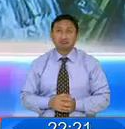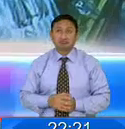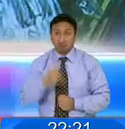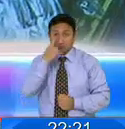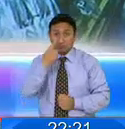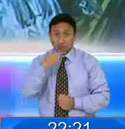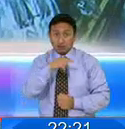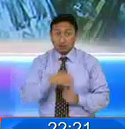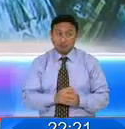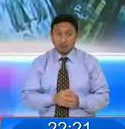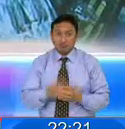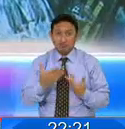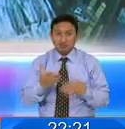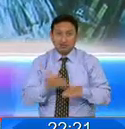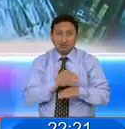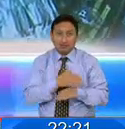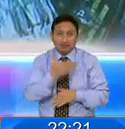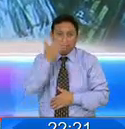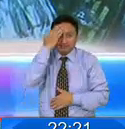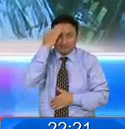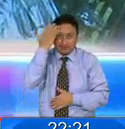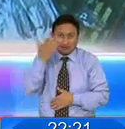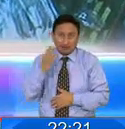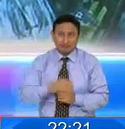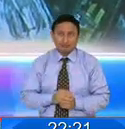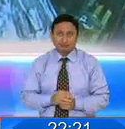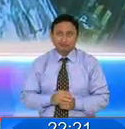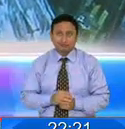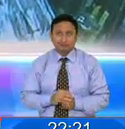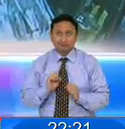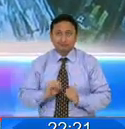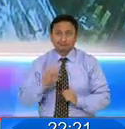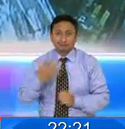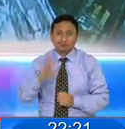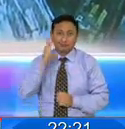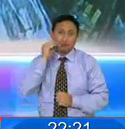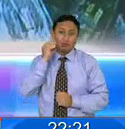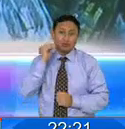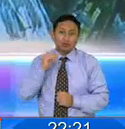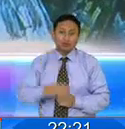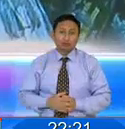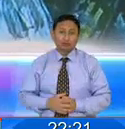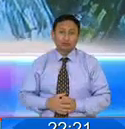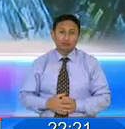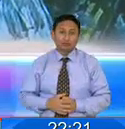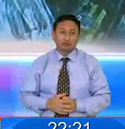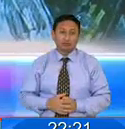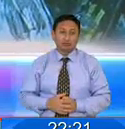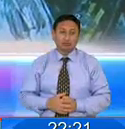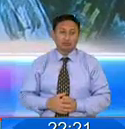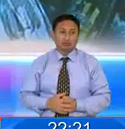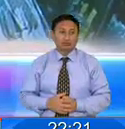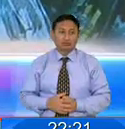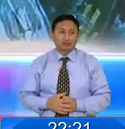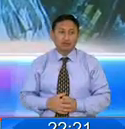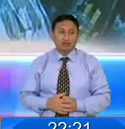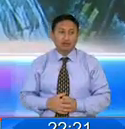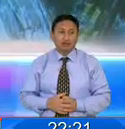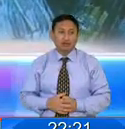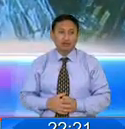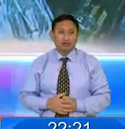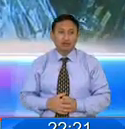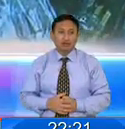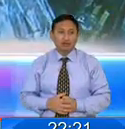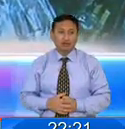actuar. La pequeña, lastimosamente, al parecer tiene entrenamiento y algo de experiencia en este tipo de robos. La habilidad con la que actúa es